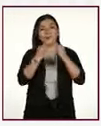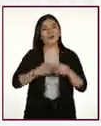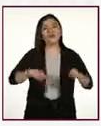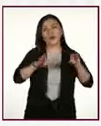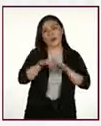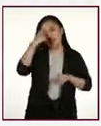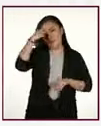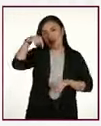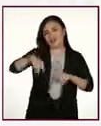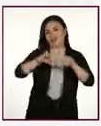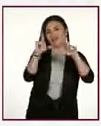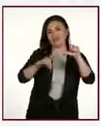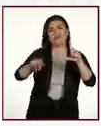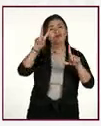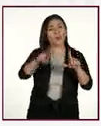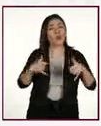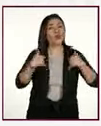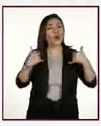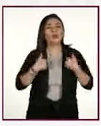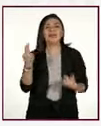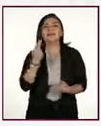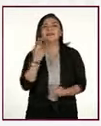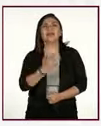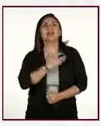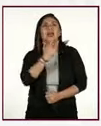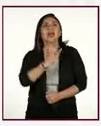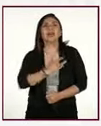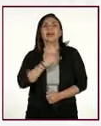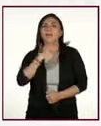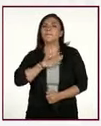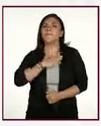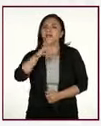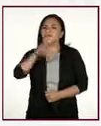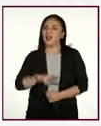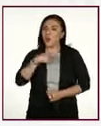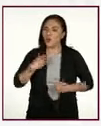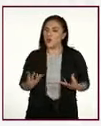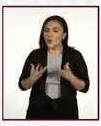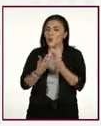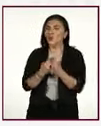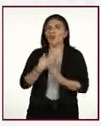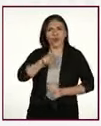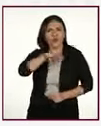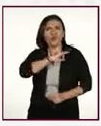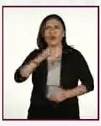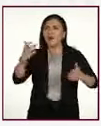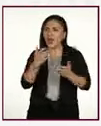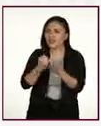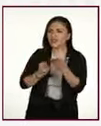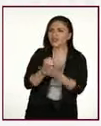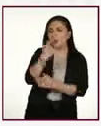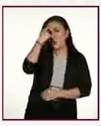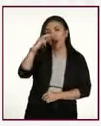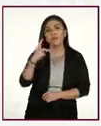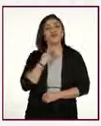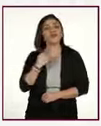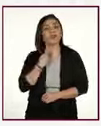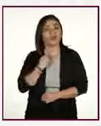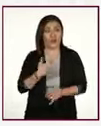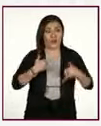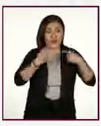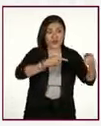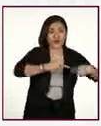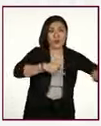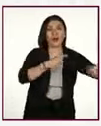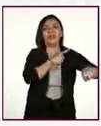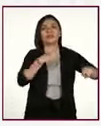importante. Las juventudes tienen que sentirse parte de la toma de decisión política y tenemos que politizar a las juventudes,